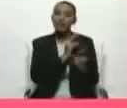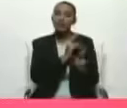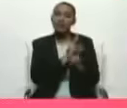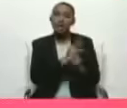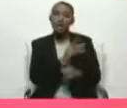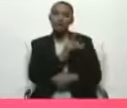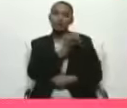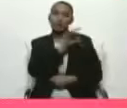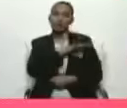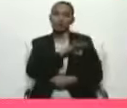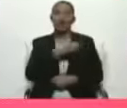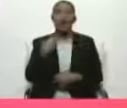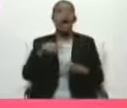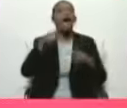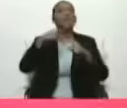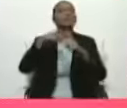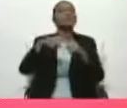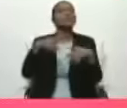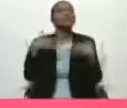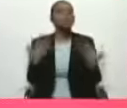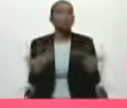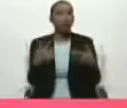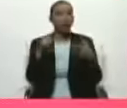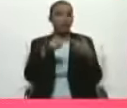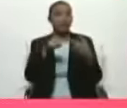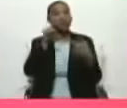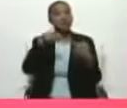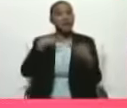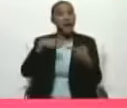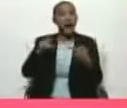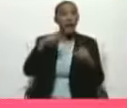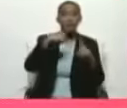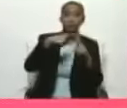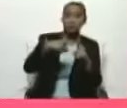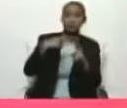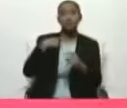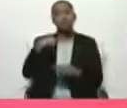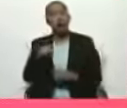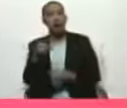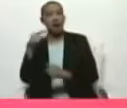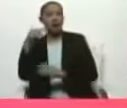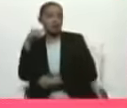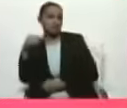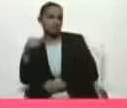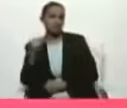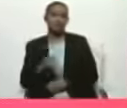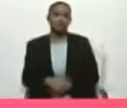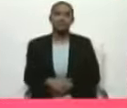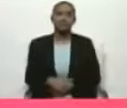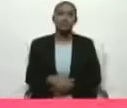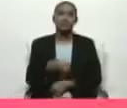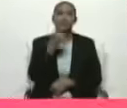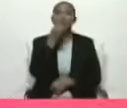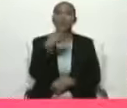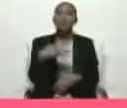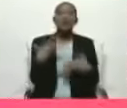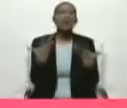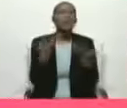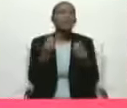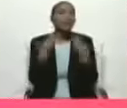ventaja. O tienen varias ventajas y varias desventajas. Son muy buenas para mentir.